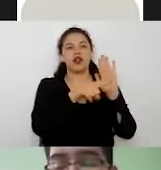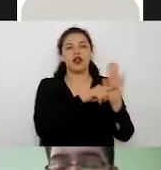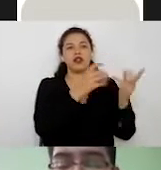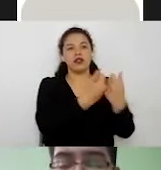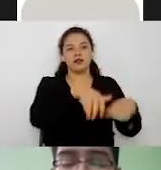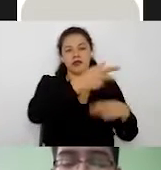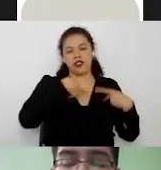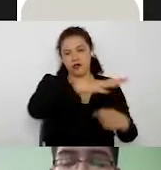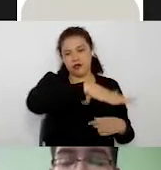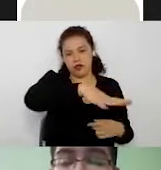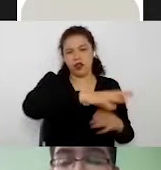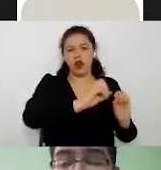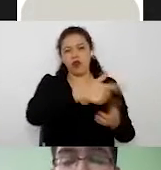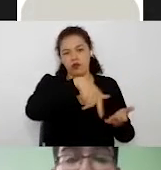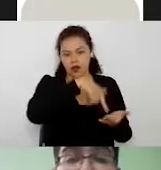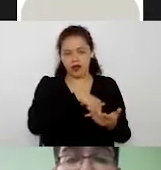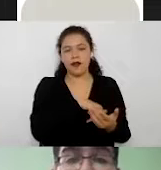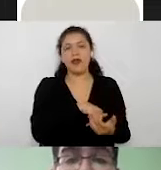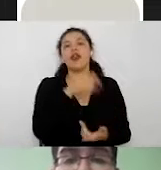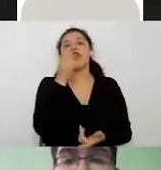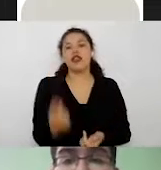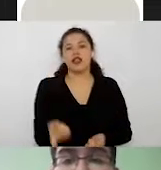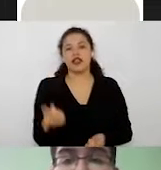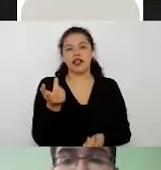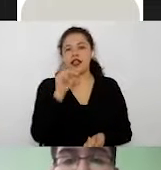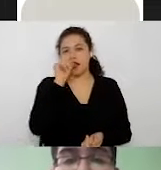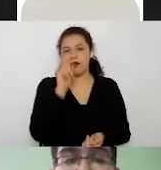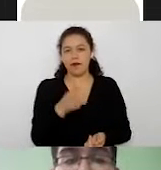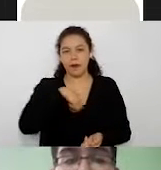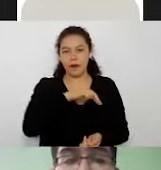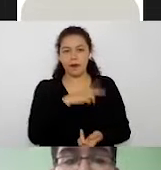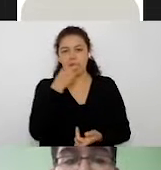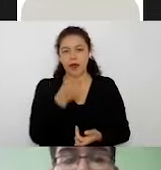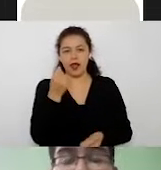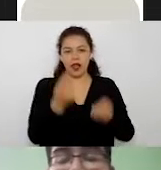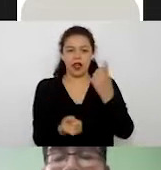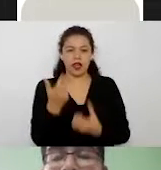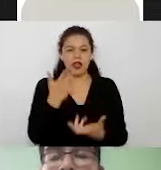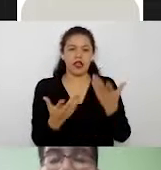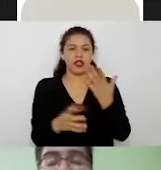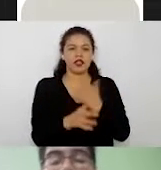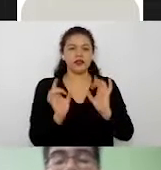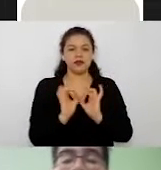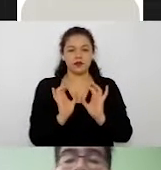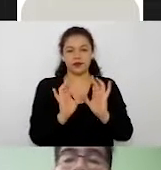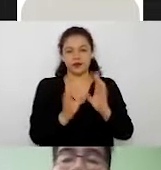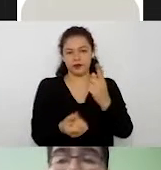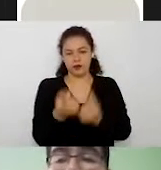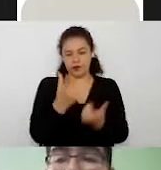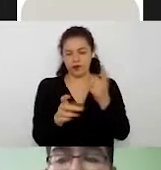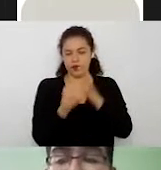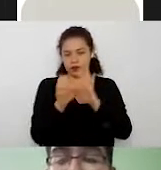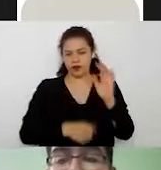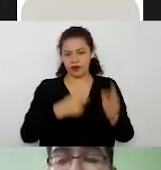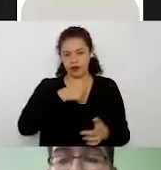hábitat. Y estábamos mencionando algunos de los fenómenos perturbadores que pudieran llegar a